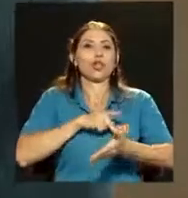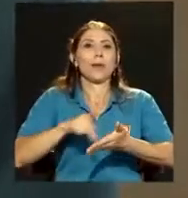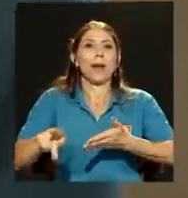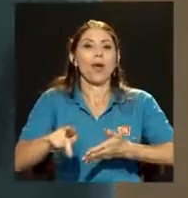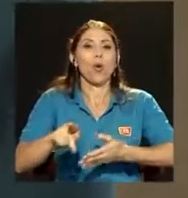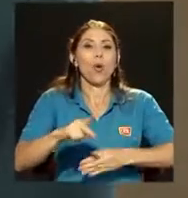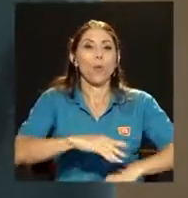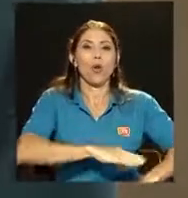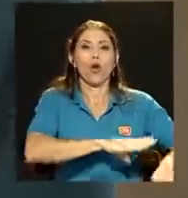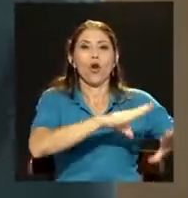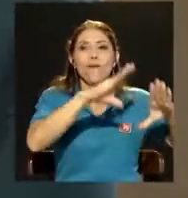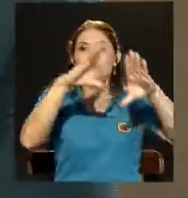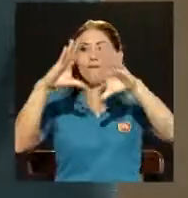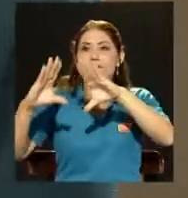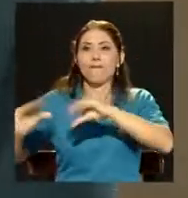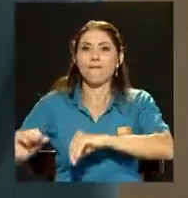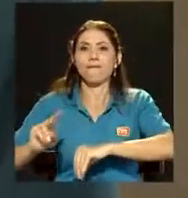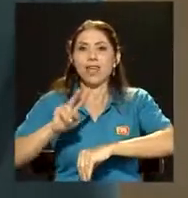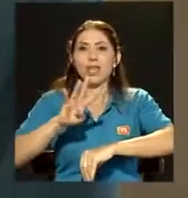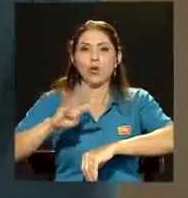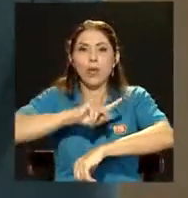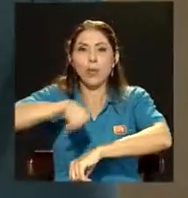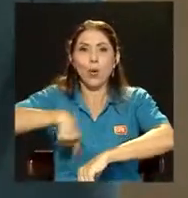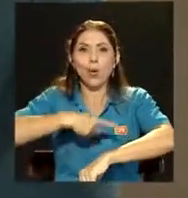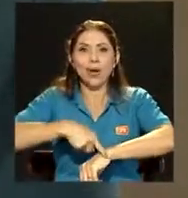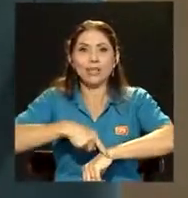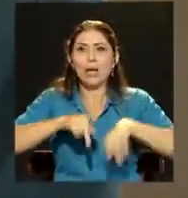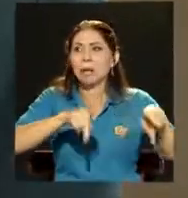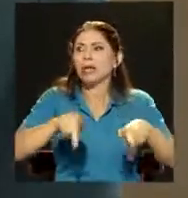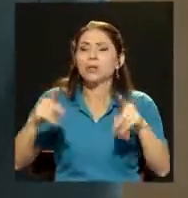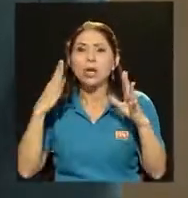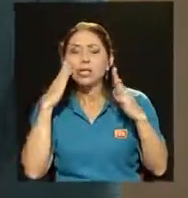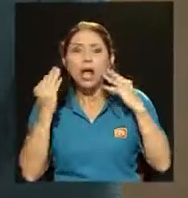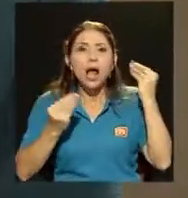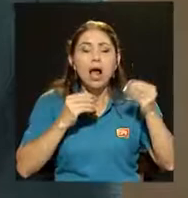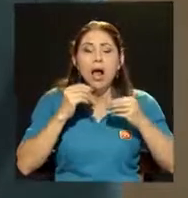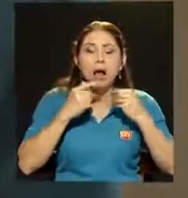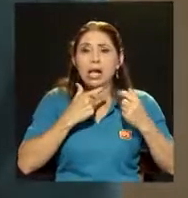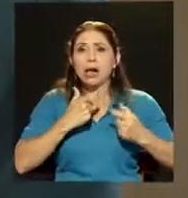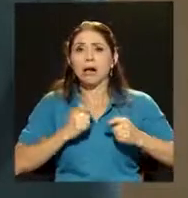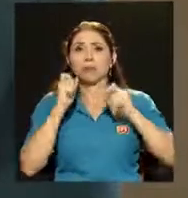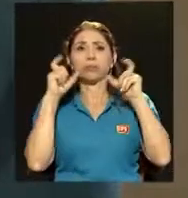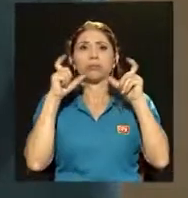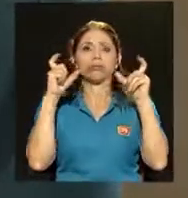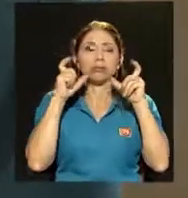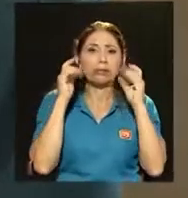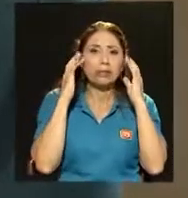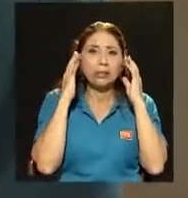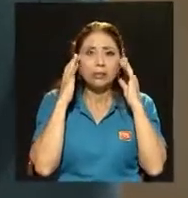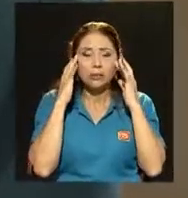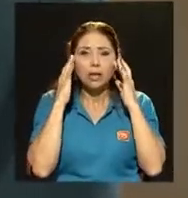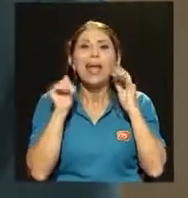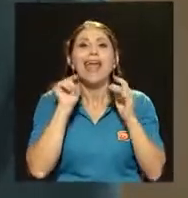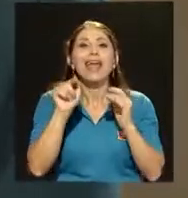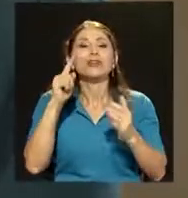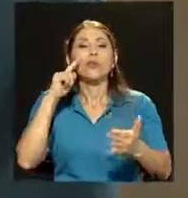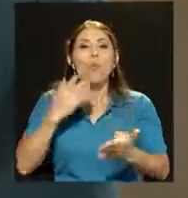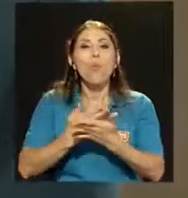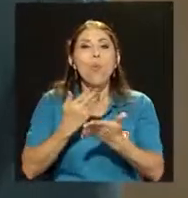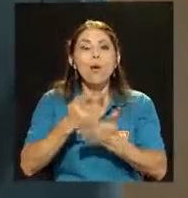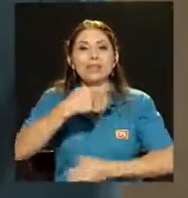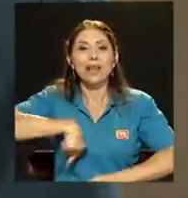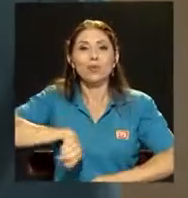y preocupó. Sin embargo, esos son, digamos, indicios de que la situación fiscal nuestra